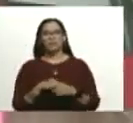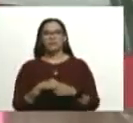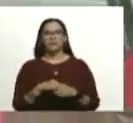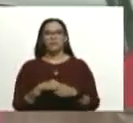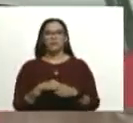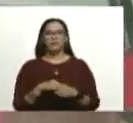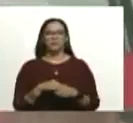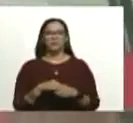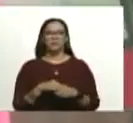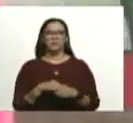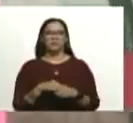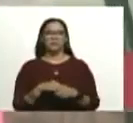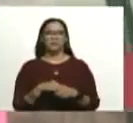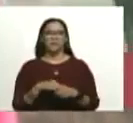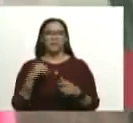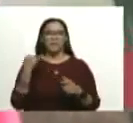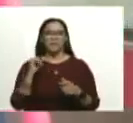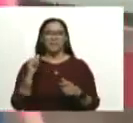vienen del Sahara.